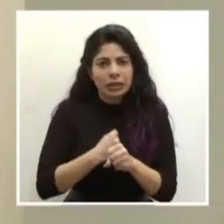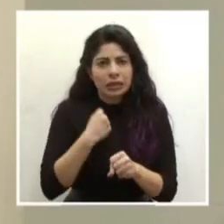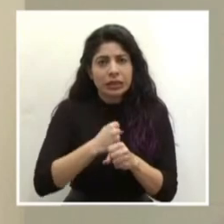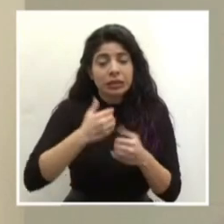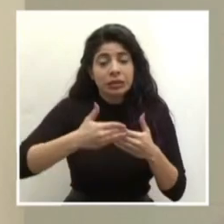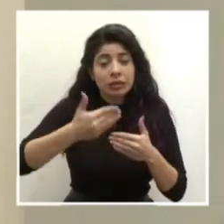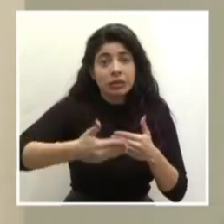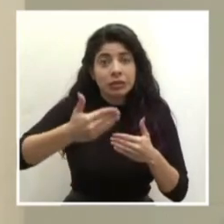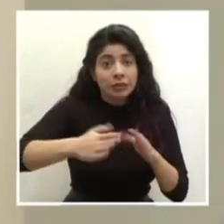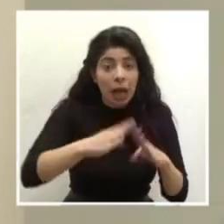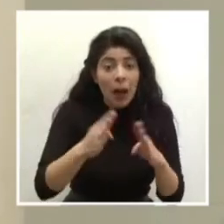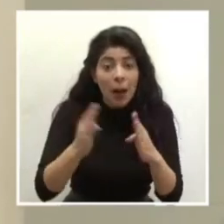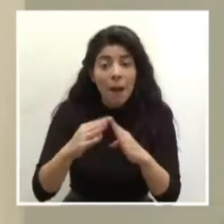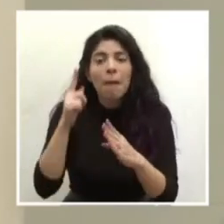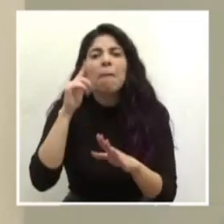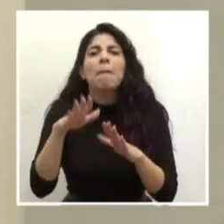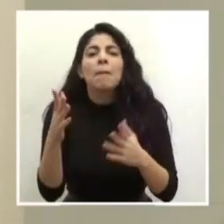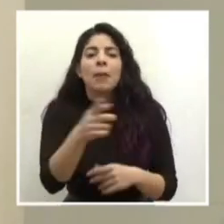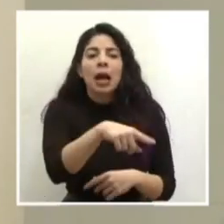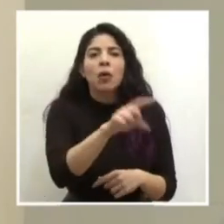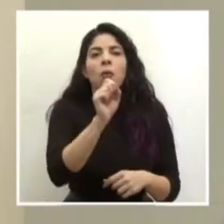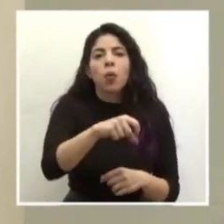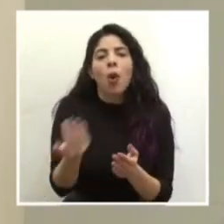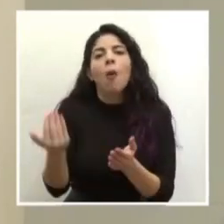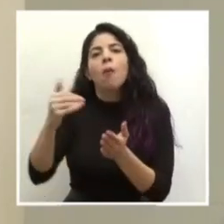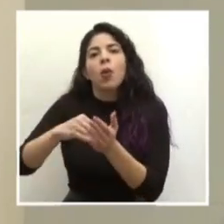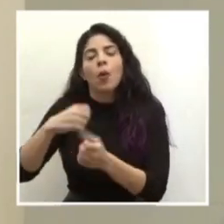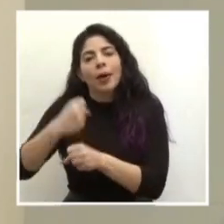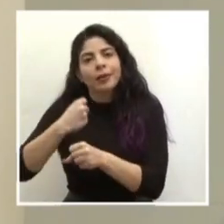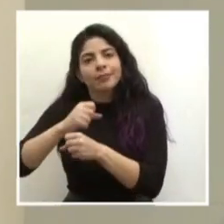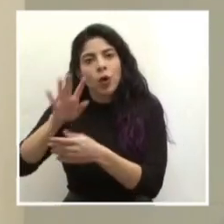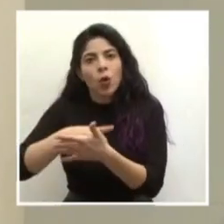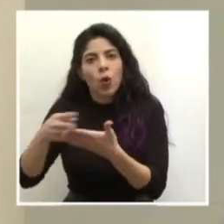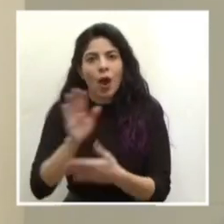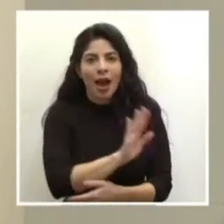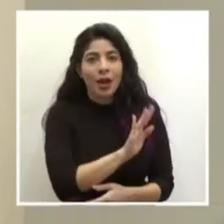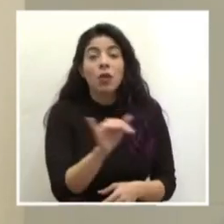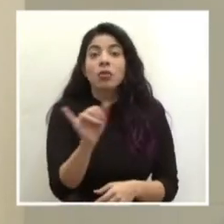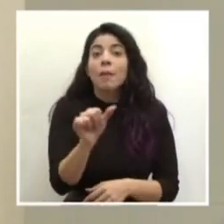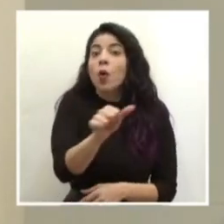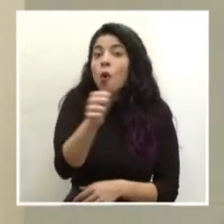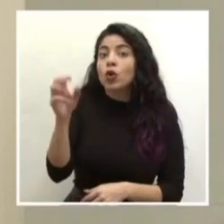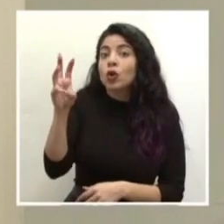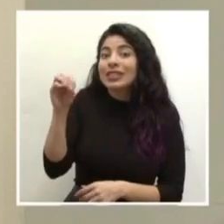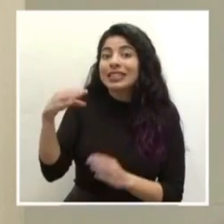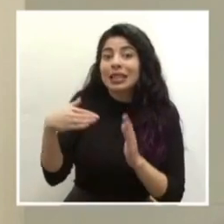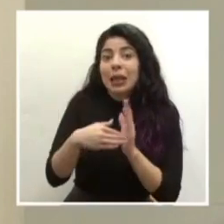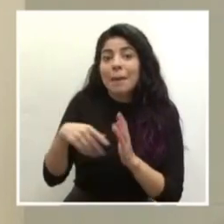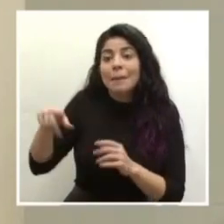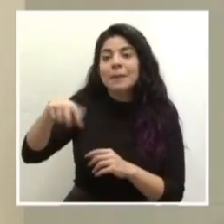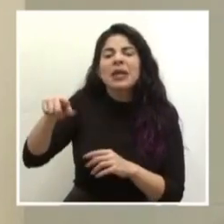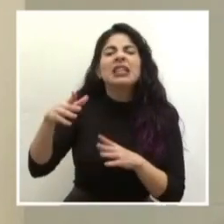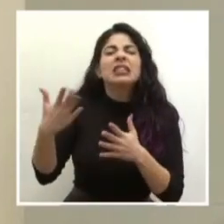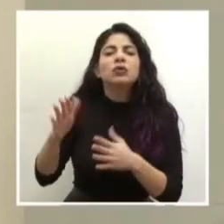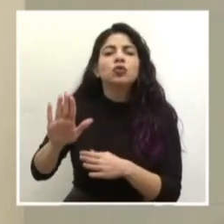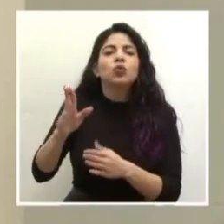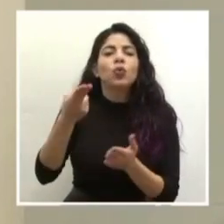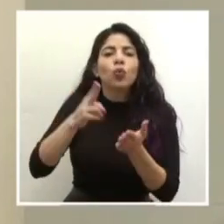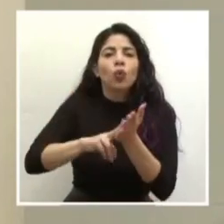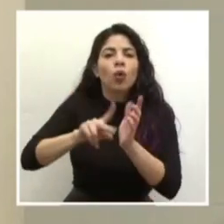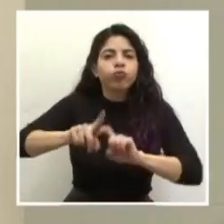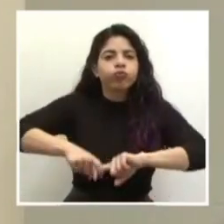de reapertura, para que puedan recuperar sus jornadas. Así como otros 60 mil en lo que se hizo fue una suspensión del